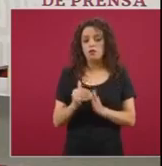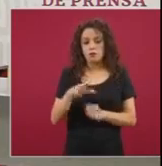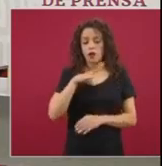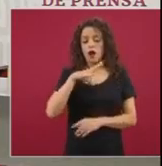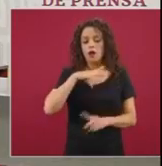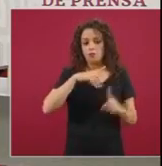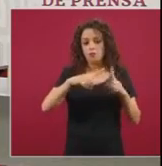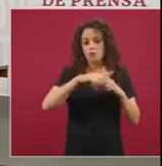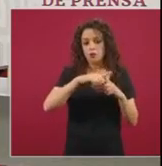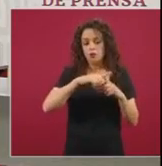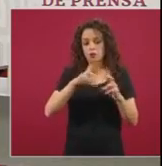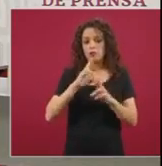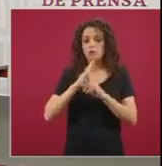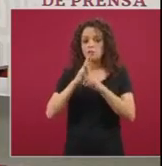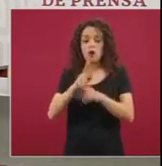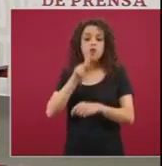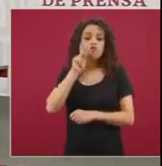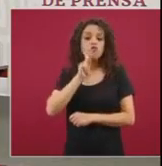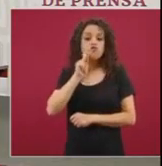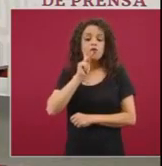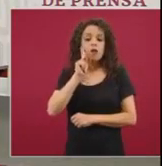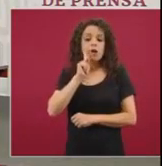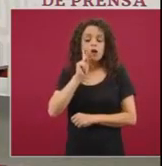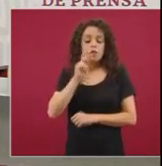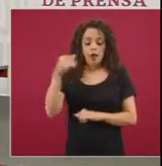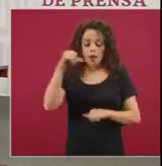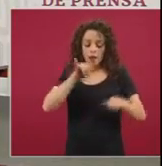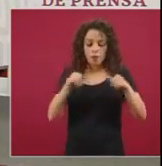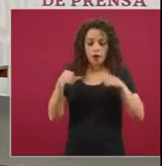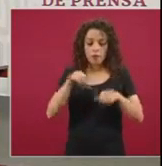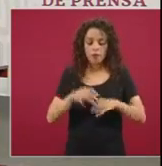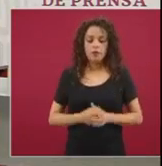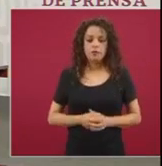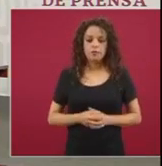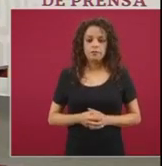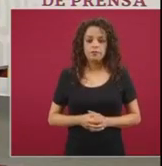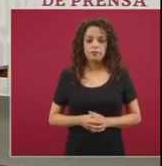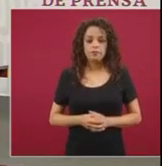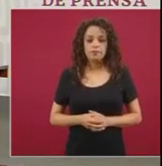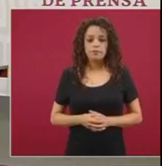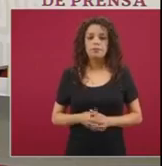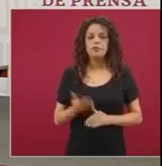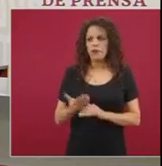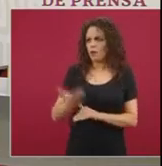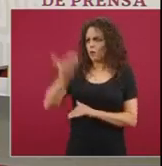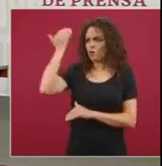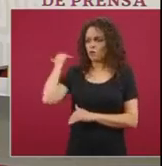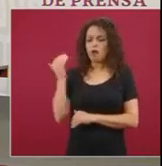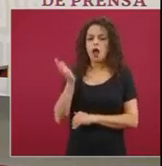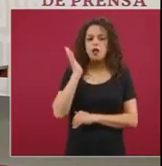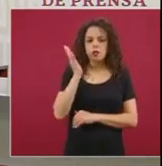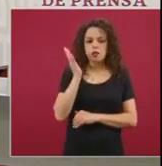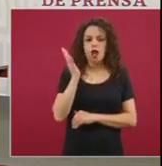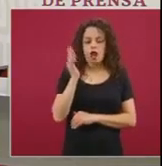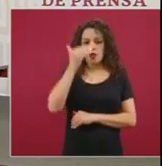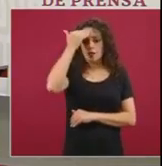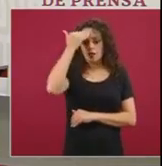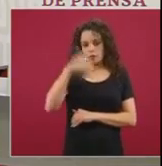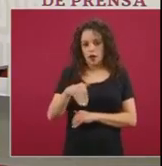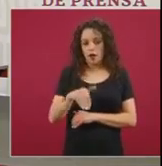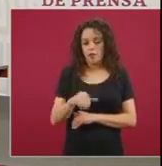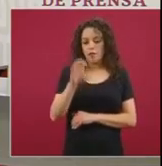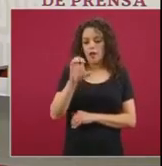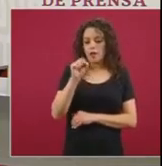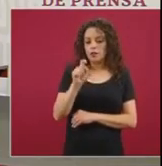resultado positivo. Lo habíamos cruzado en los datos estimados hacía tiempo atrás, como también lo comenté,